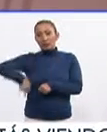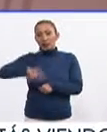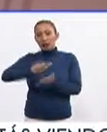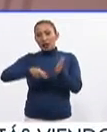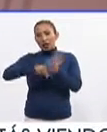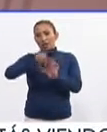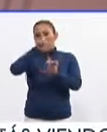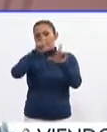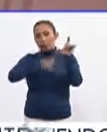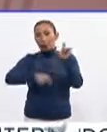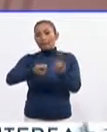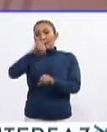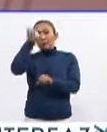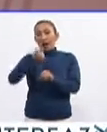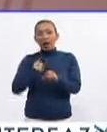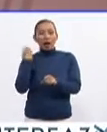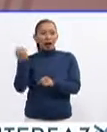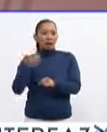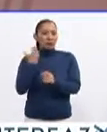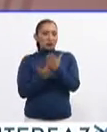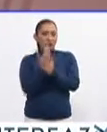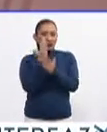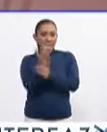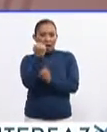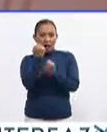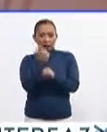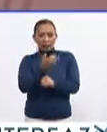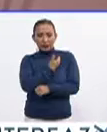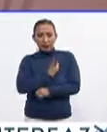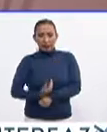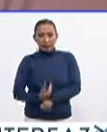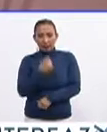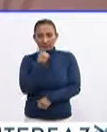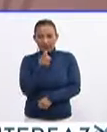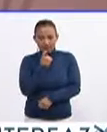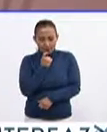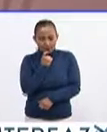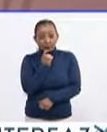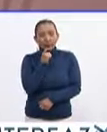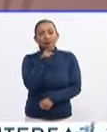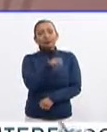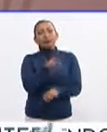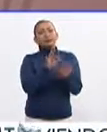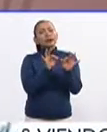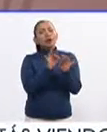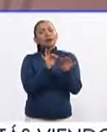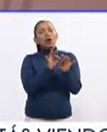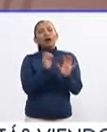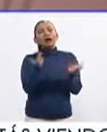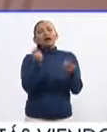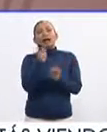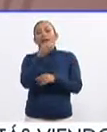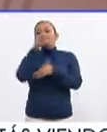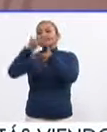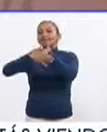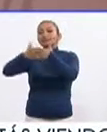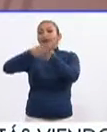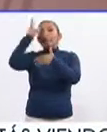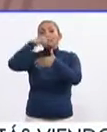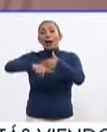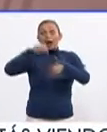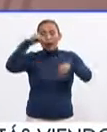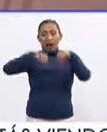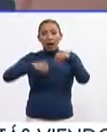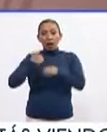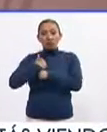Nacional. Este día, en su primera conferencia de prensa del año, el presidente Andrés Manuel López Obrador detalló lo que será la convocatoria para la